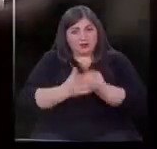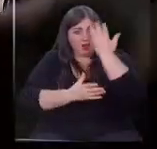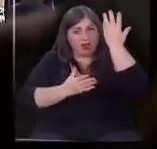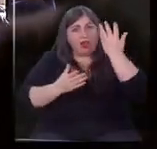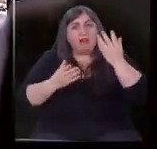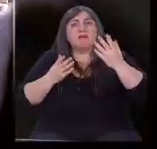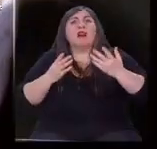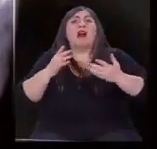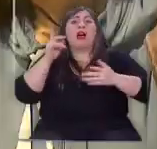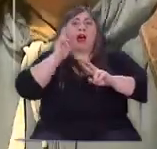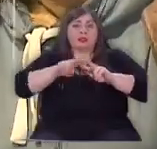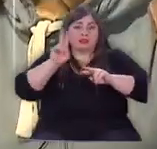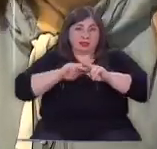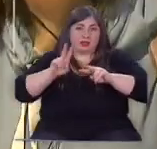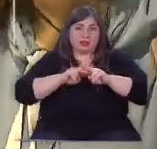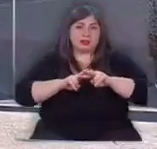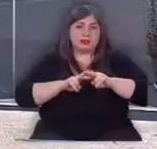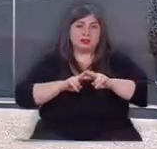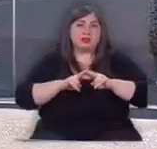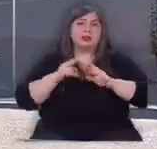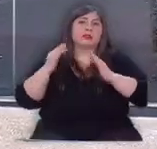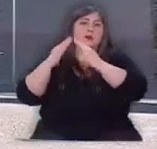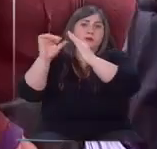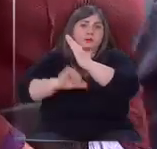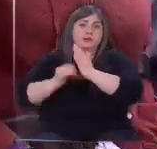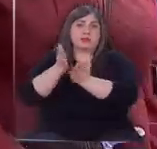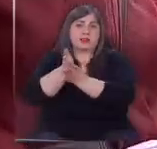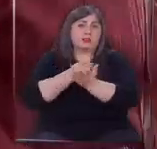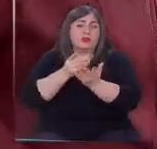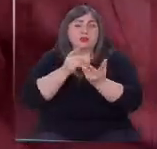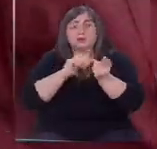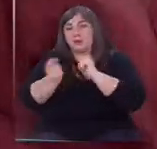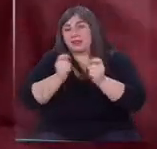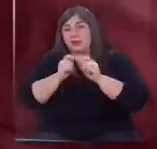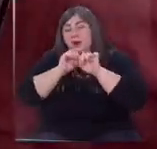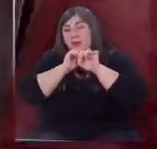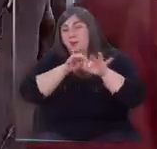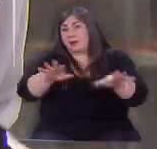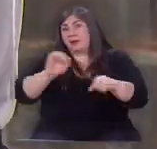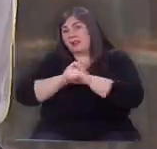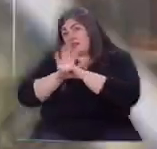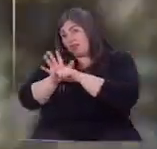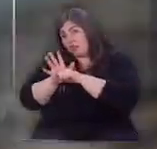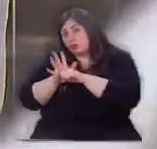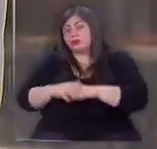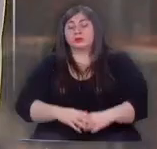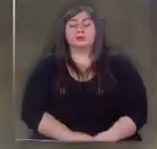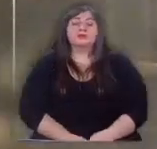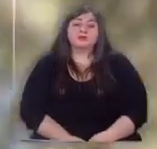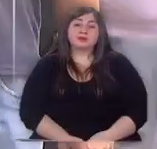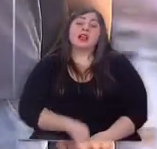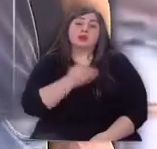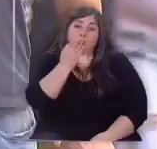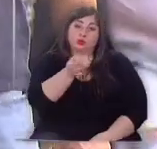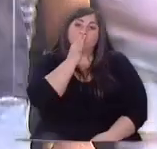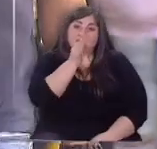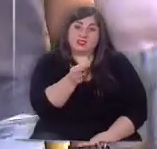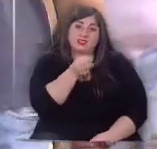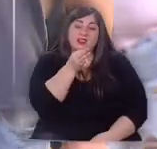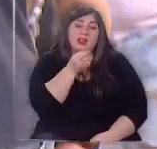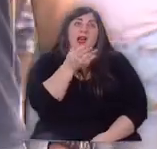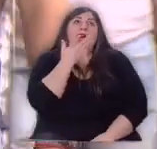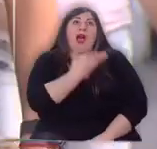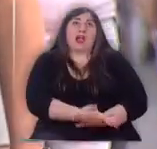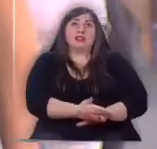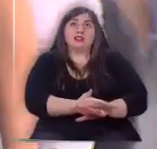cuarentenas parciales, ¿no es un riesgo para la expansión del virus? Es lo que vos decías, Iván, ¿no es cierto? Hay una